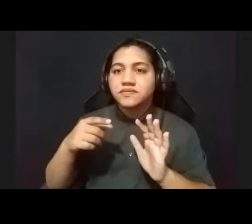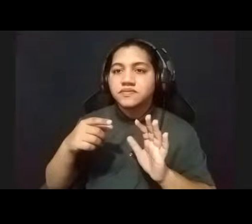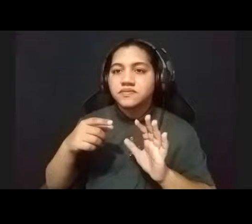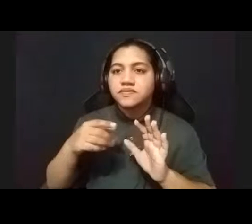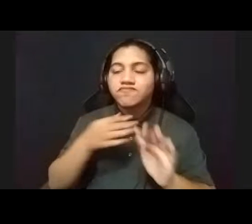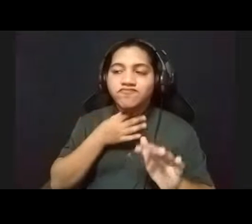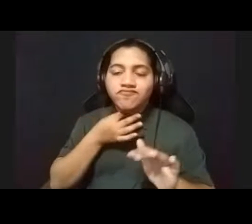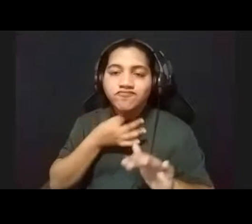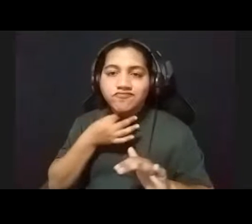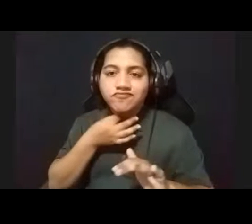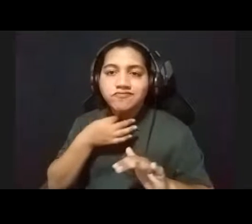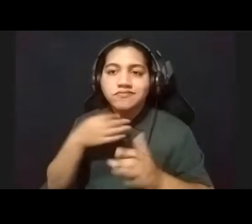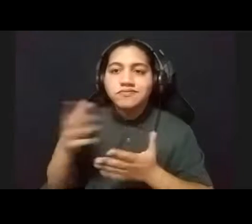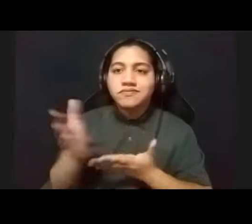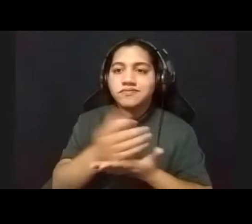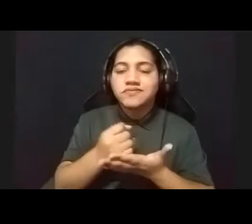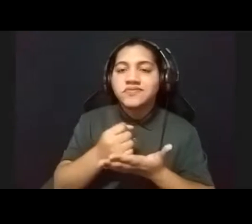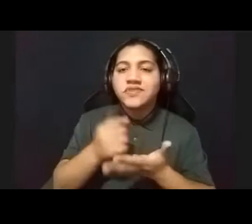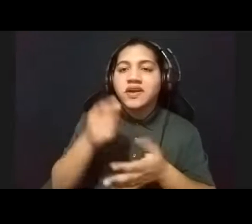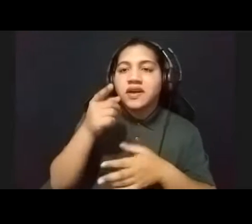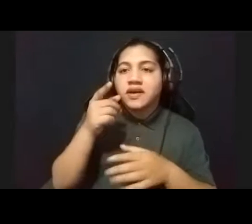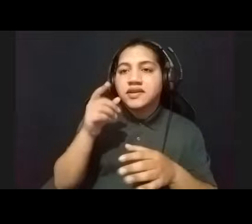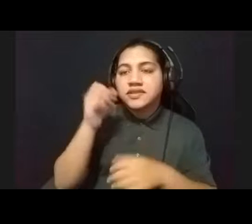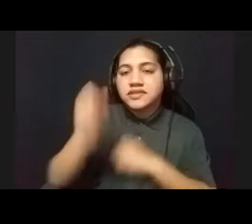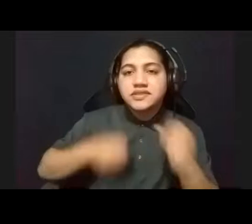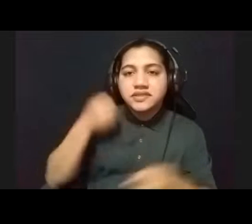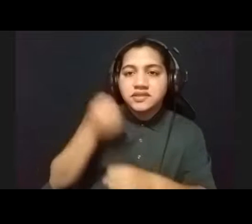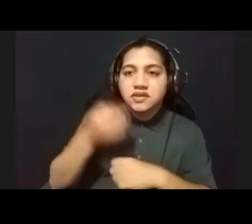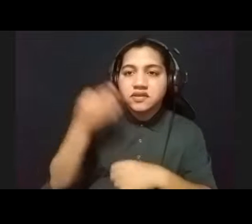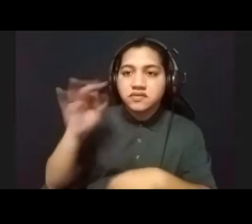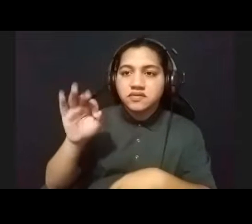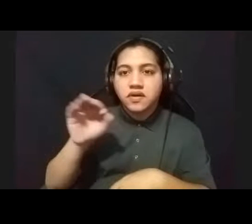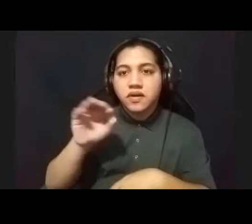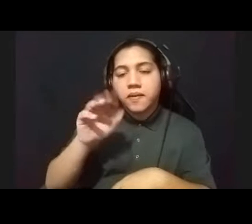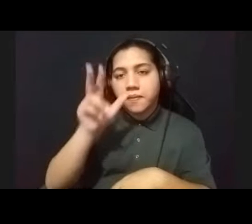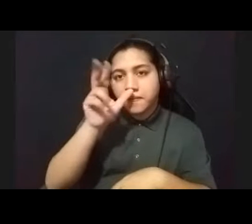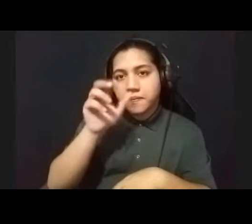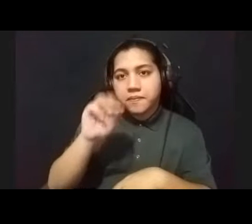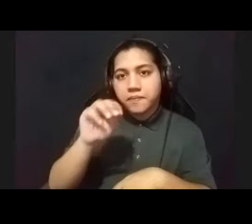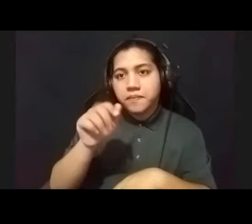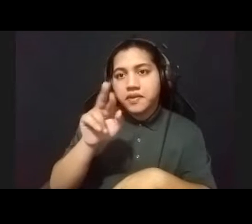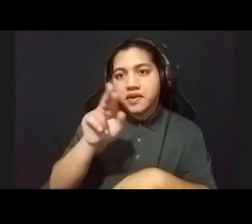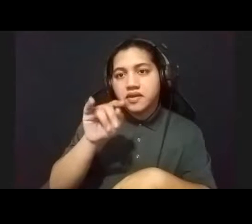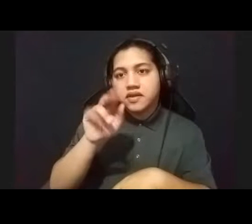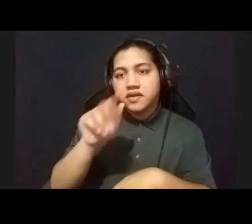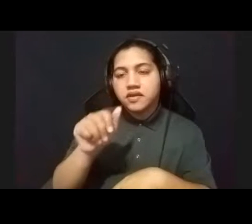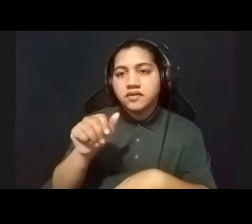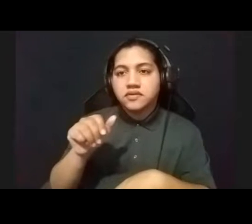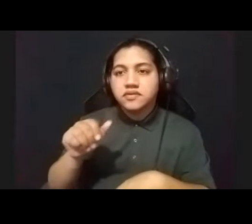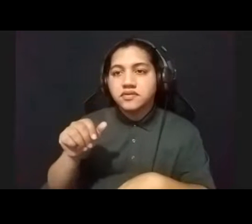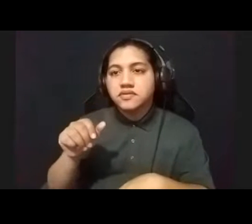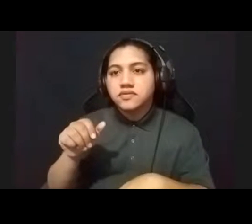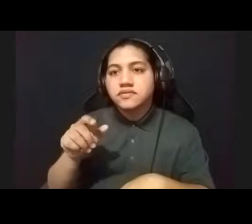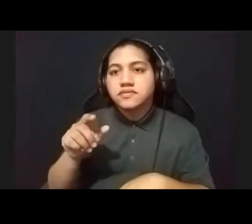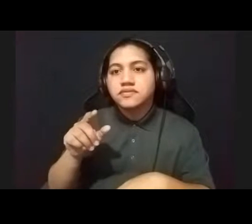curiosas, recopilada en el siglo XIX, donde Martina, donde Cashlessos, que es un escarabajo, es la